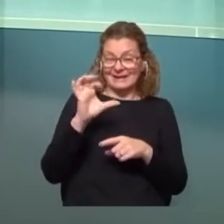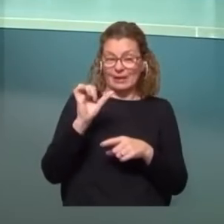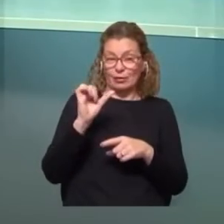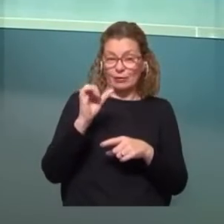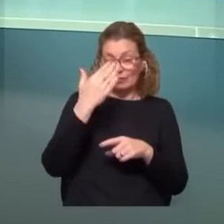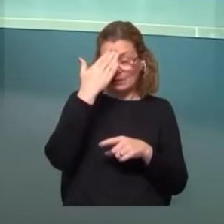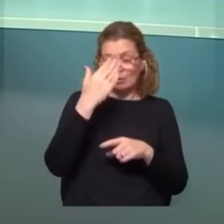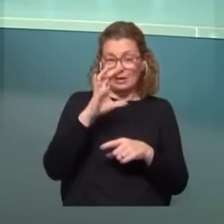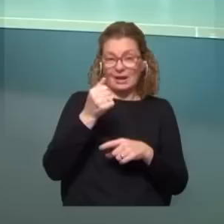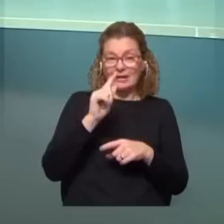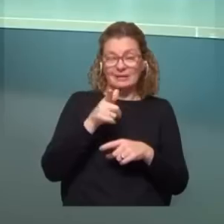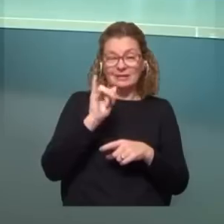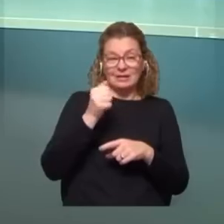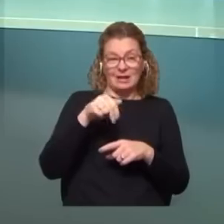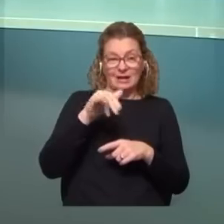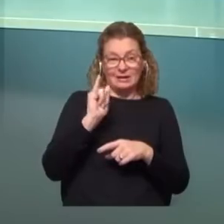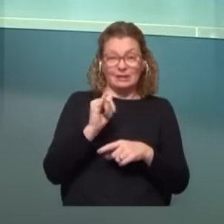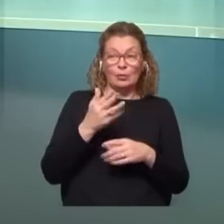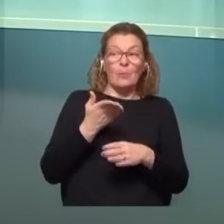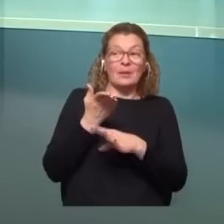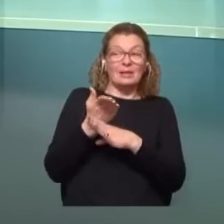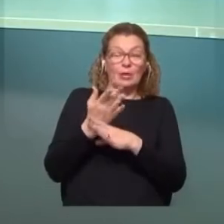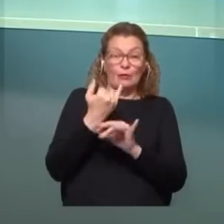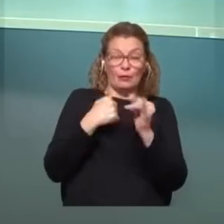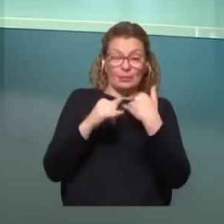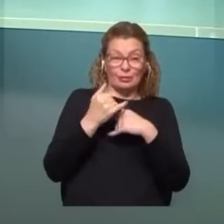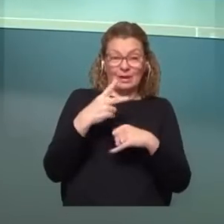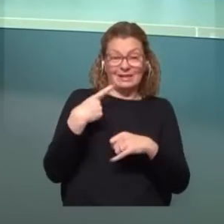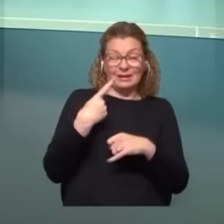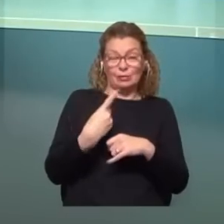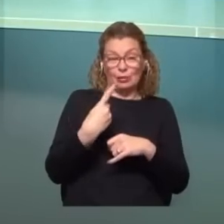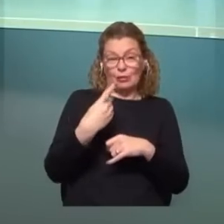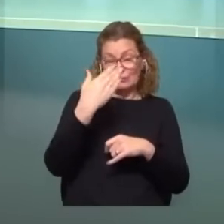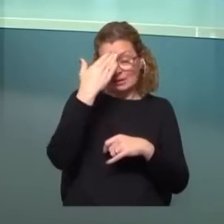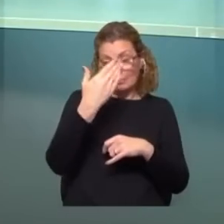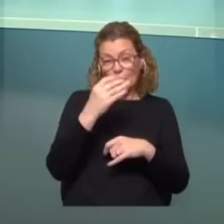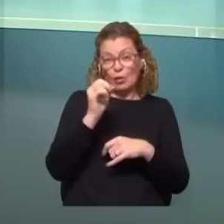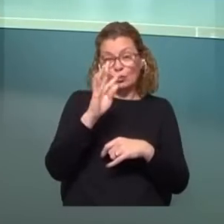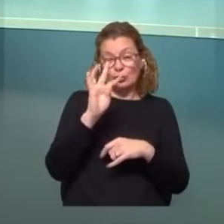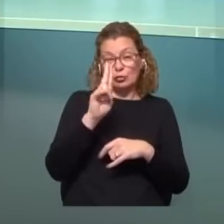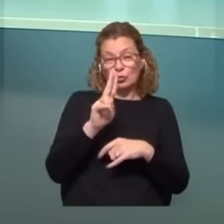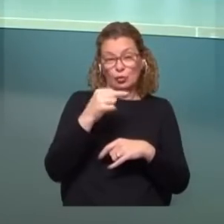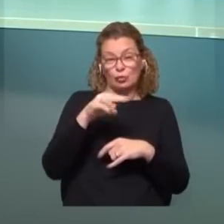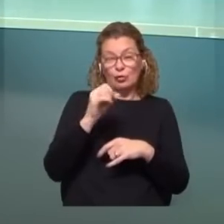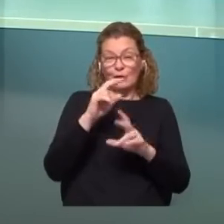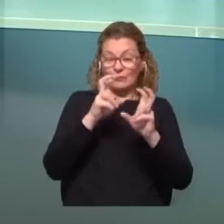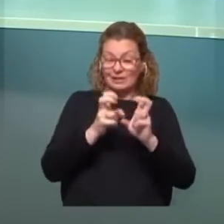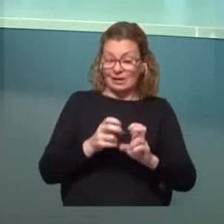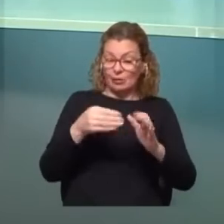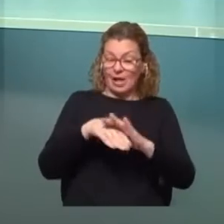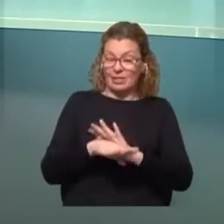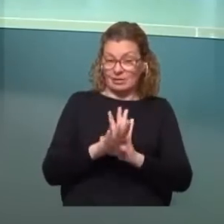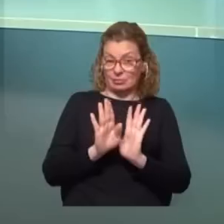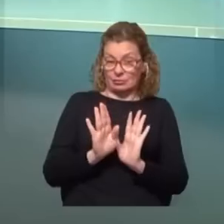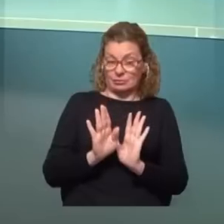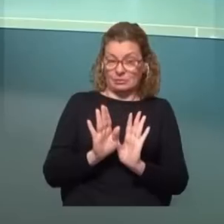casciani hizo un pedido de informes por otro el director frente amplista del ente Edgardo Ortuño pidió una investigación interna y